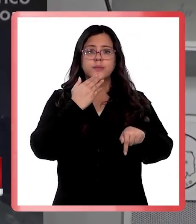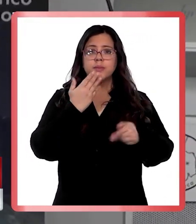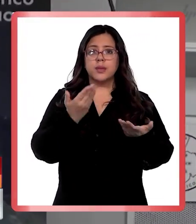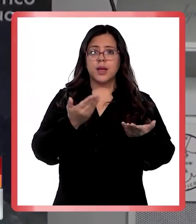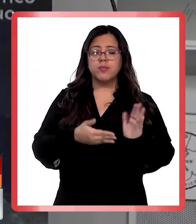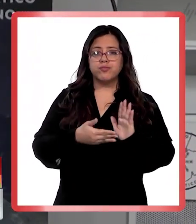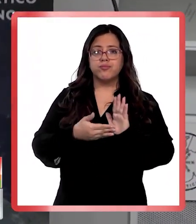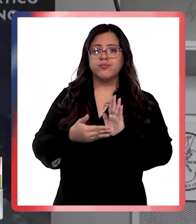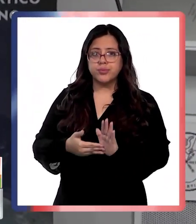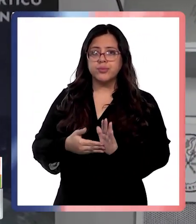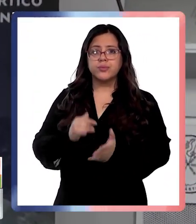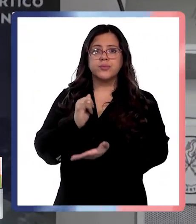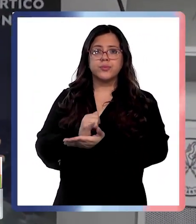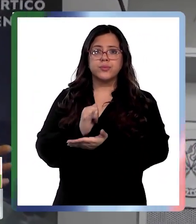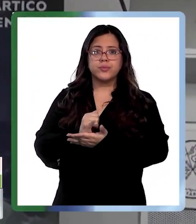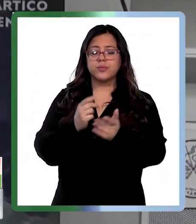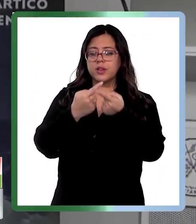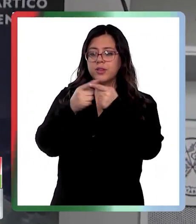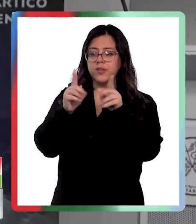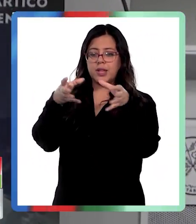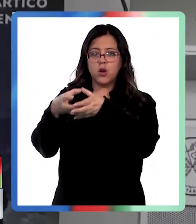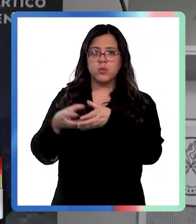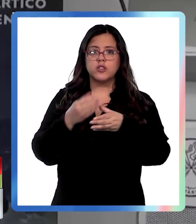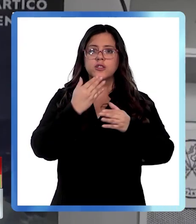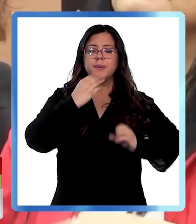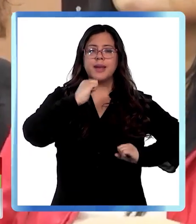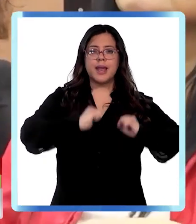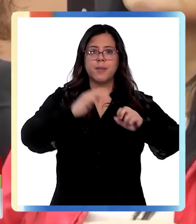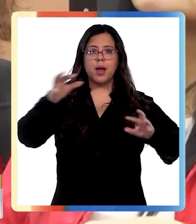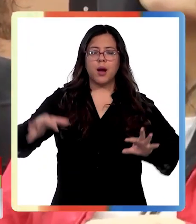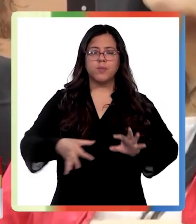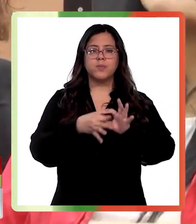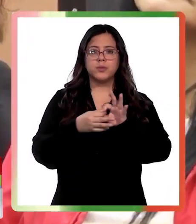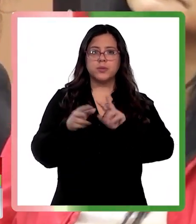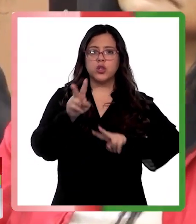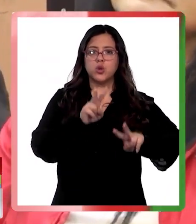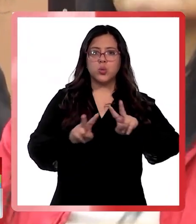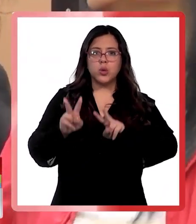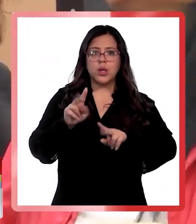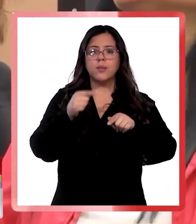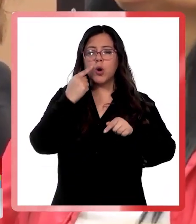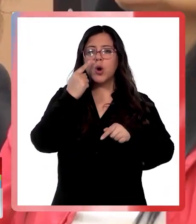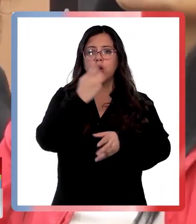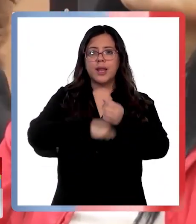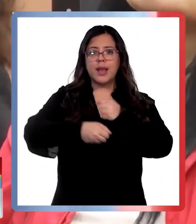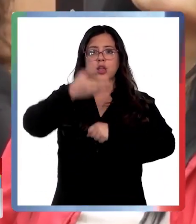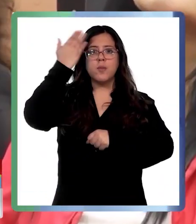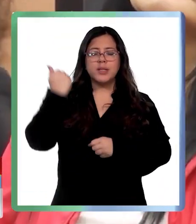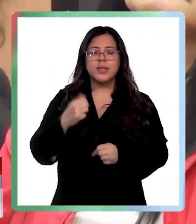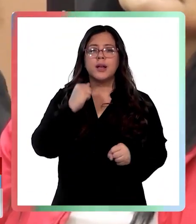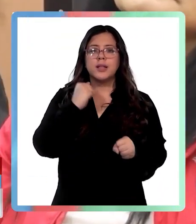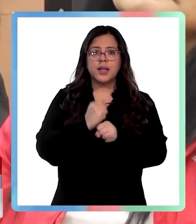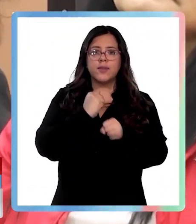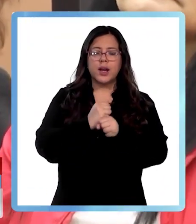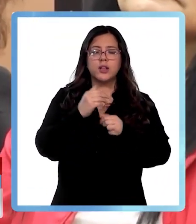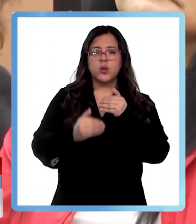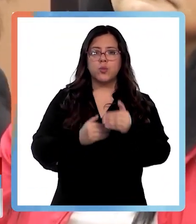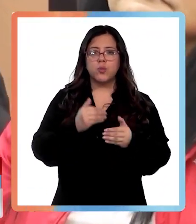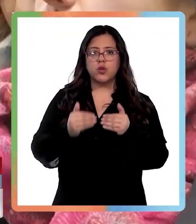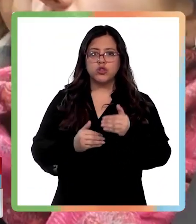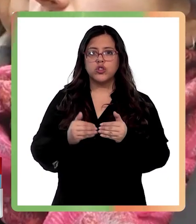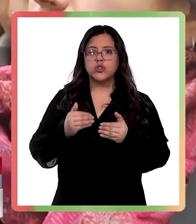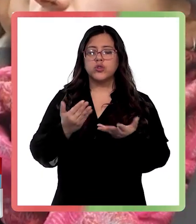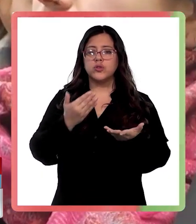dio cita a la institucionalidad, los diferentes gremios y las empresas asociadas al turismo, que desde el año pasado están trabajando en este